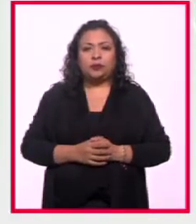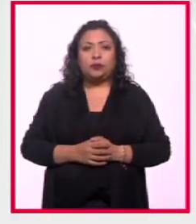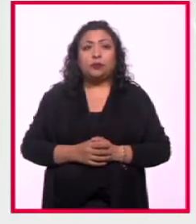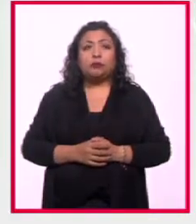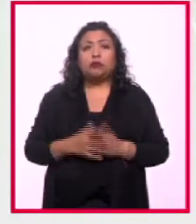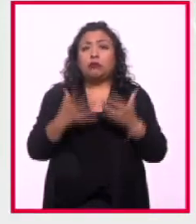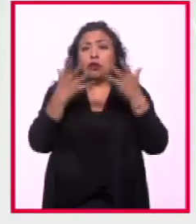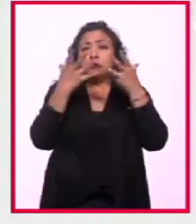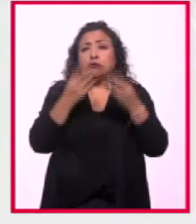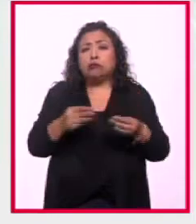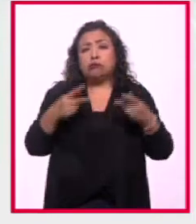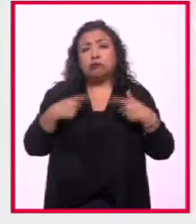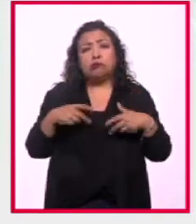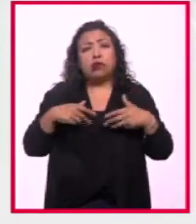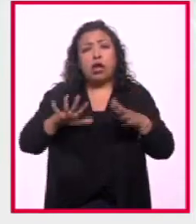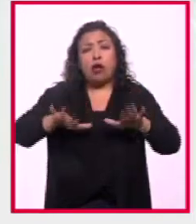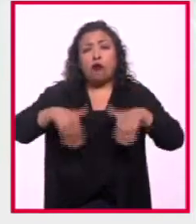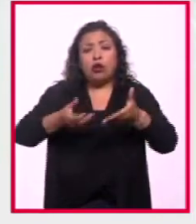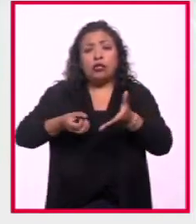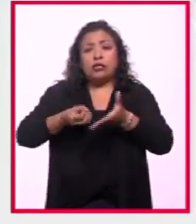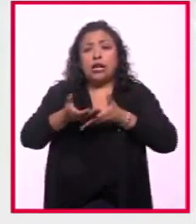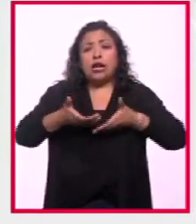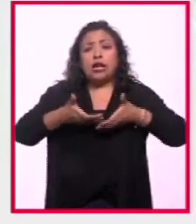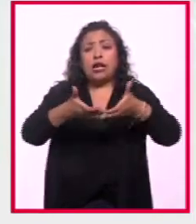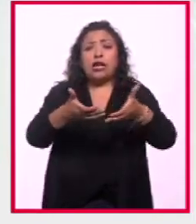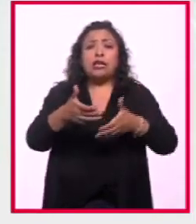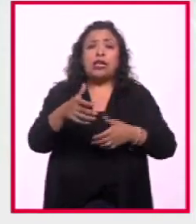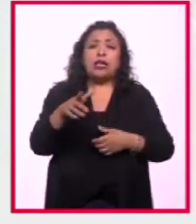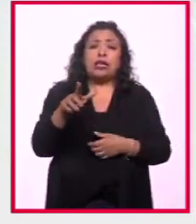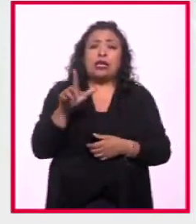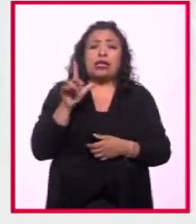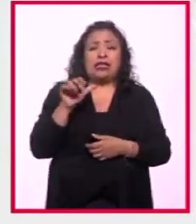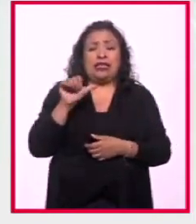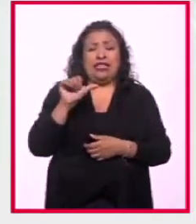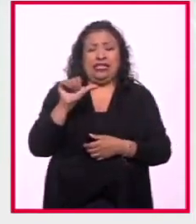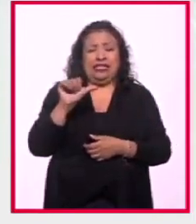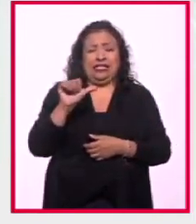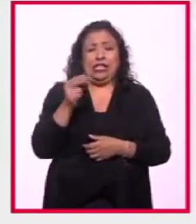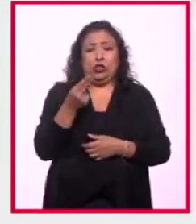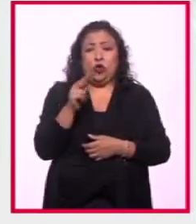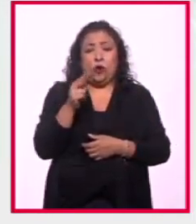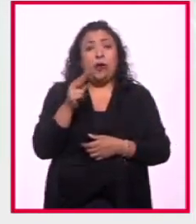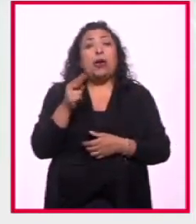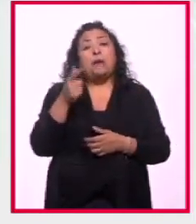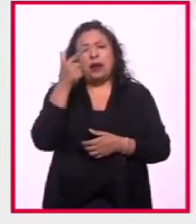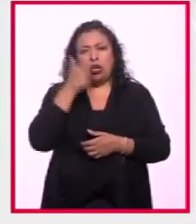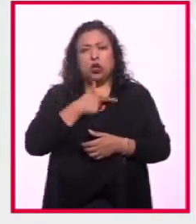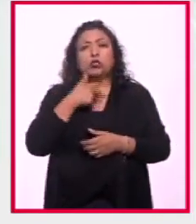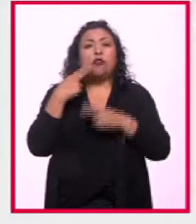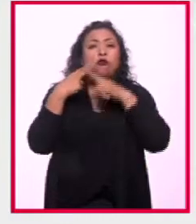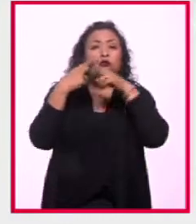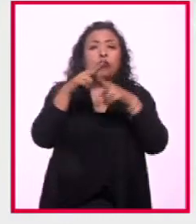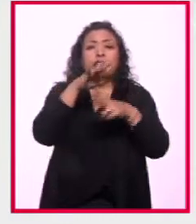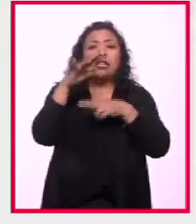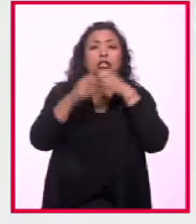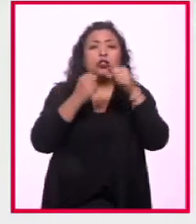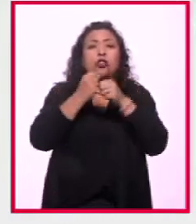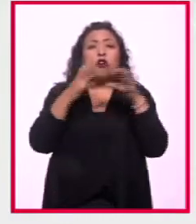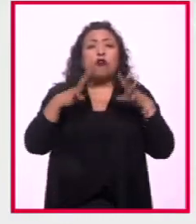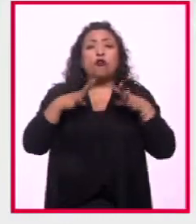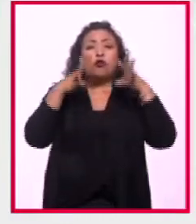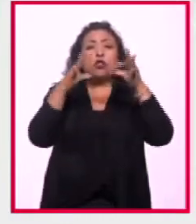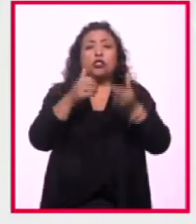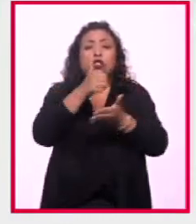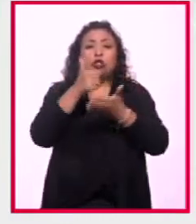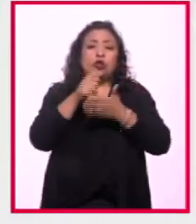y miles de habaneros salieron a las calles la noche del pasado 16 de noviembre a celebrar el aniversario 500 de la fundación de la ciudad de